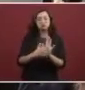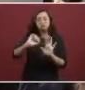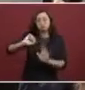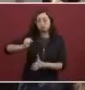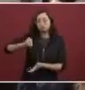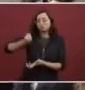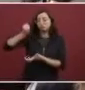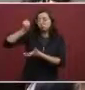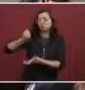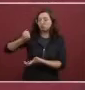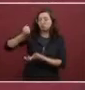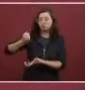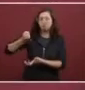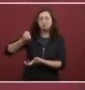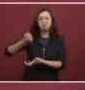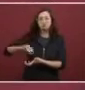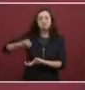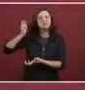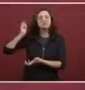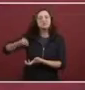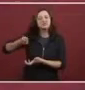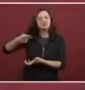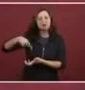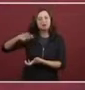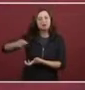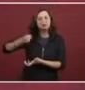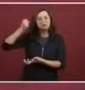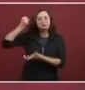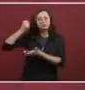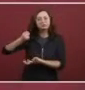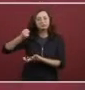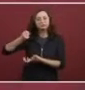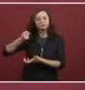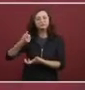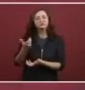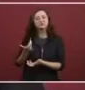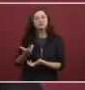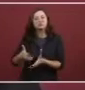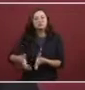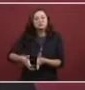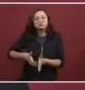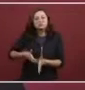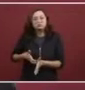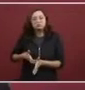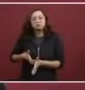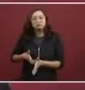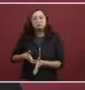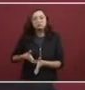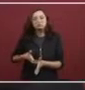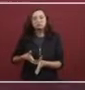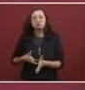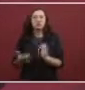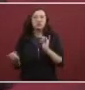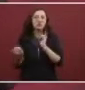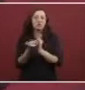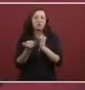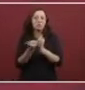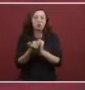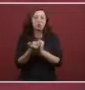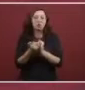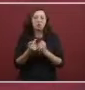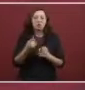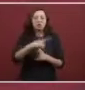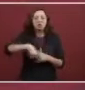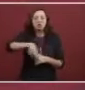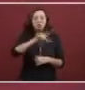que son también los 6 mil millones que nos vamos a ahorrar porque ya no hay atención médica privada